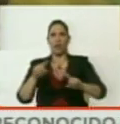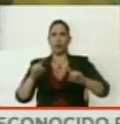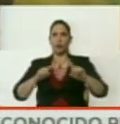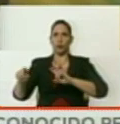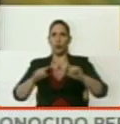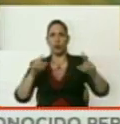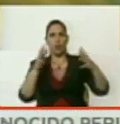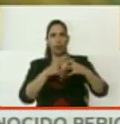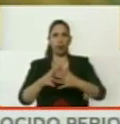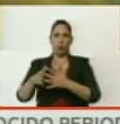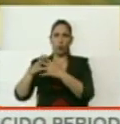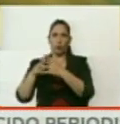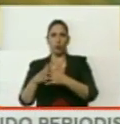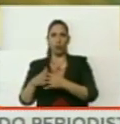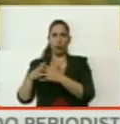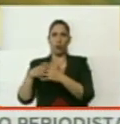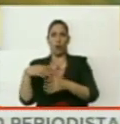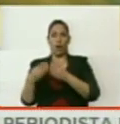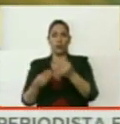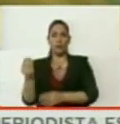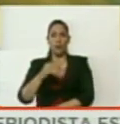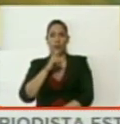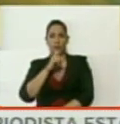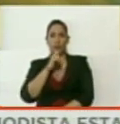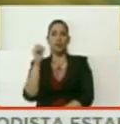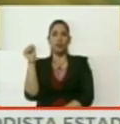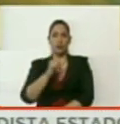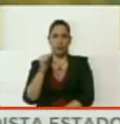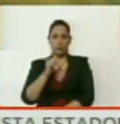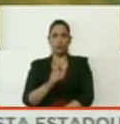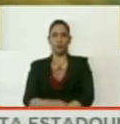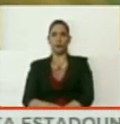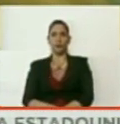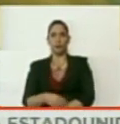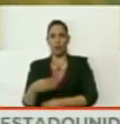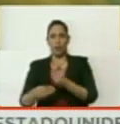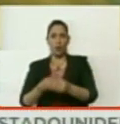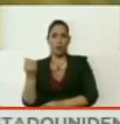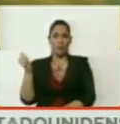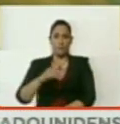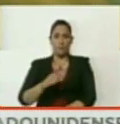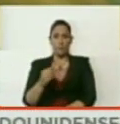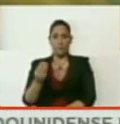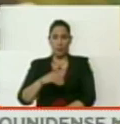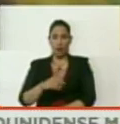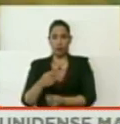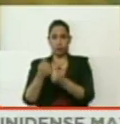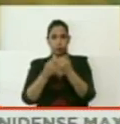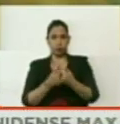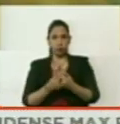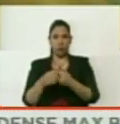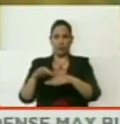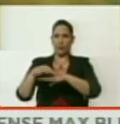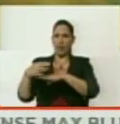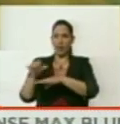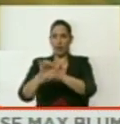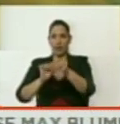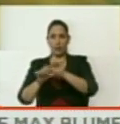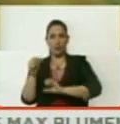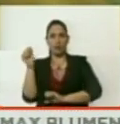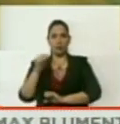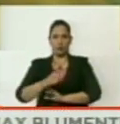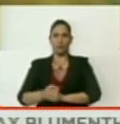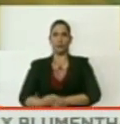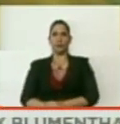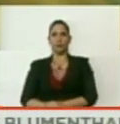los Estados Unidos. ¿Que lo hacen más difícil? Sí. ¿Que lo hacen más costoso? Sí. ¿Que dejarán heridas en el